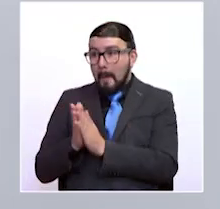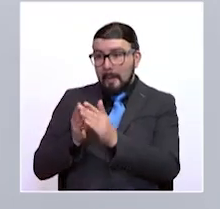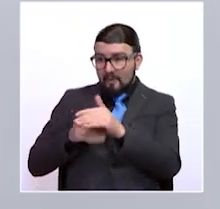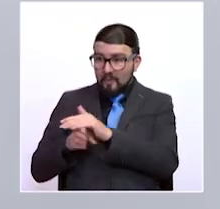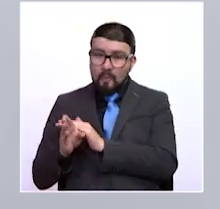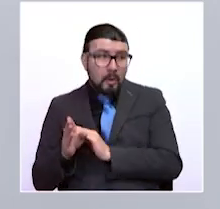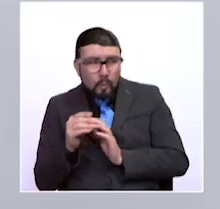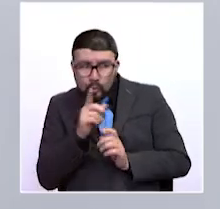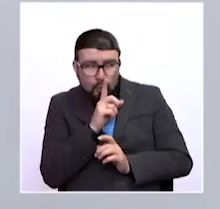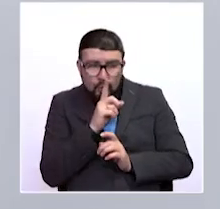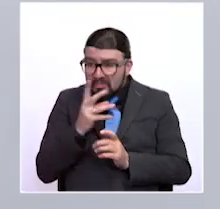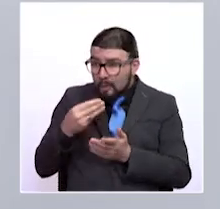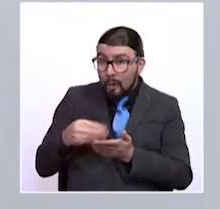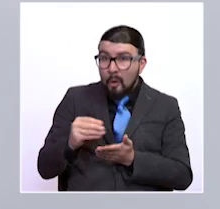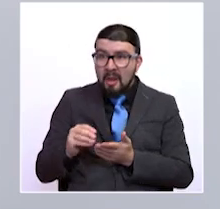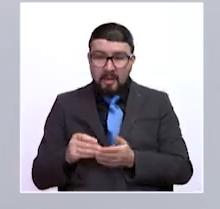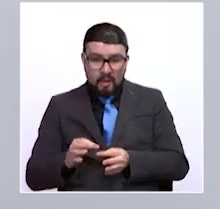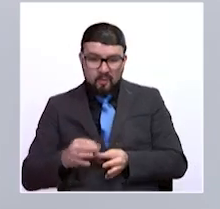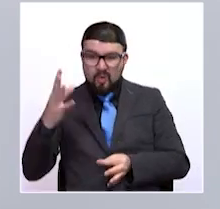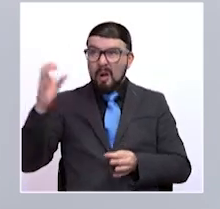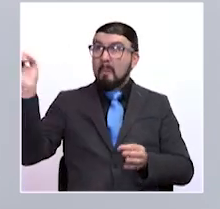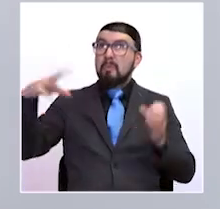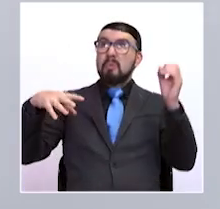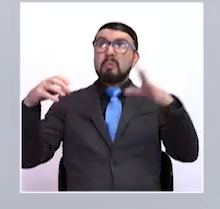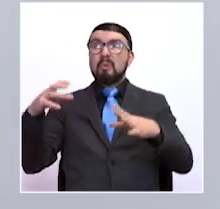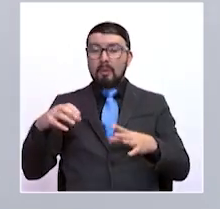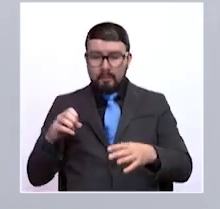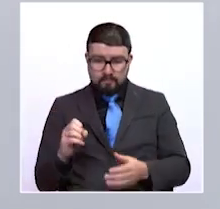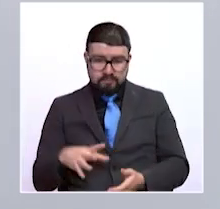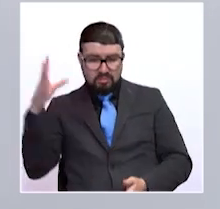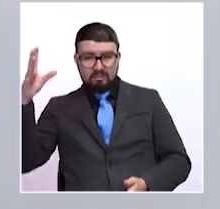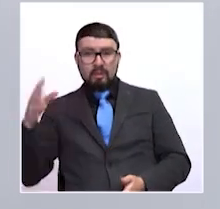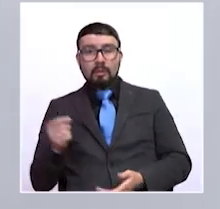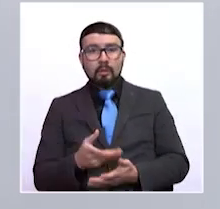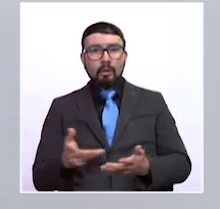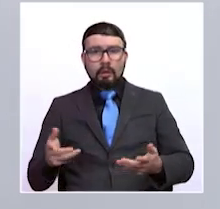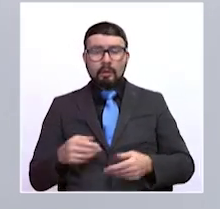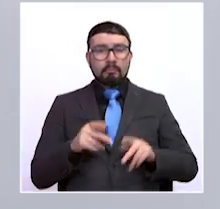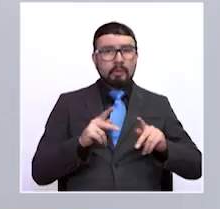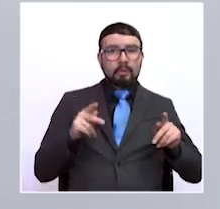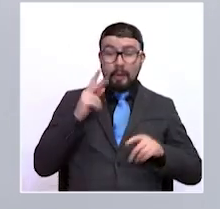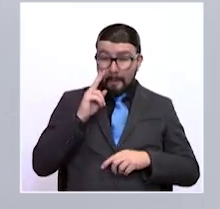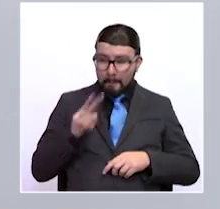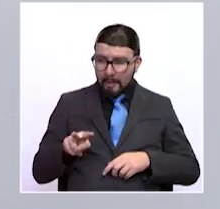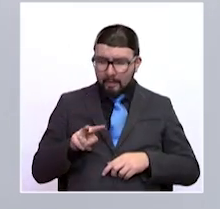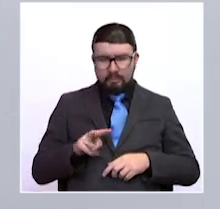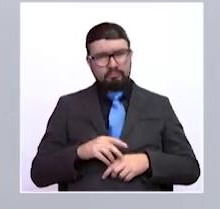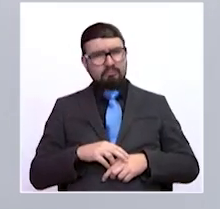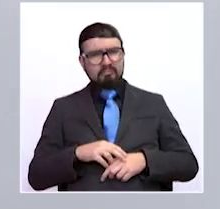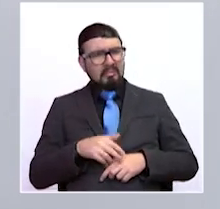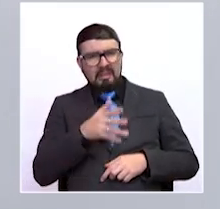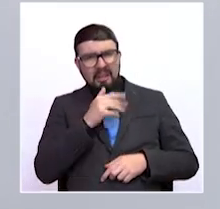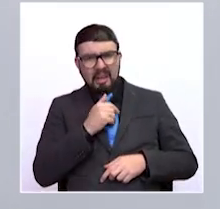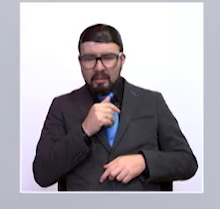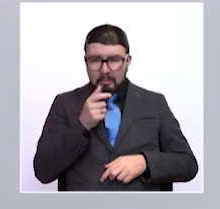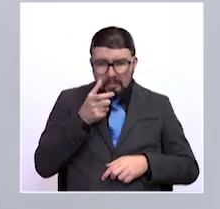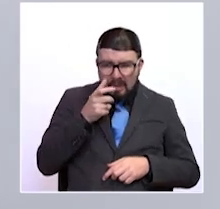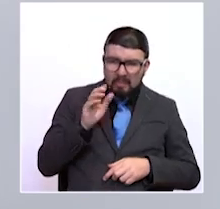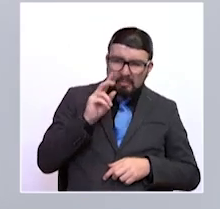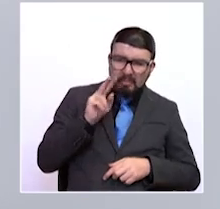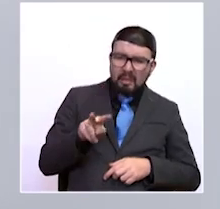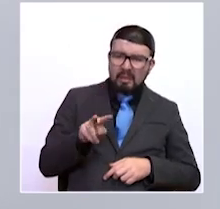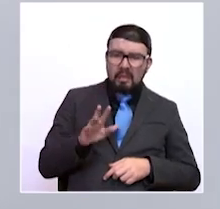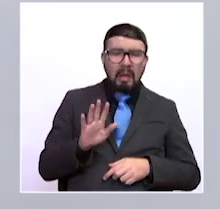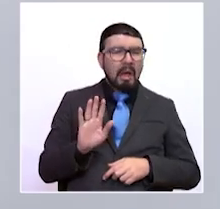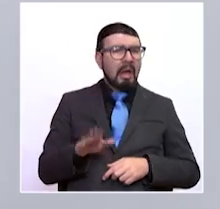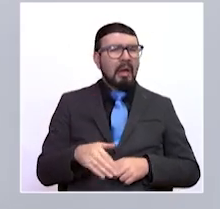de material para jugar, pero las personas que lo ven, las personas que están pendientes, que ven ese tipo de cosas, tienen